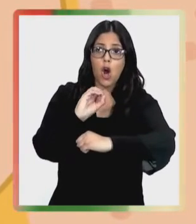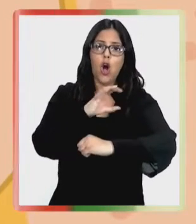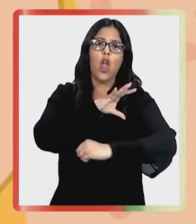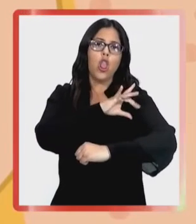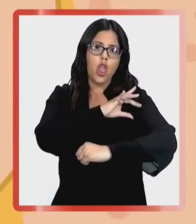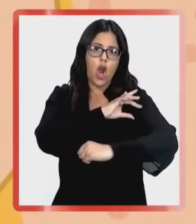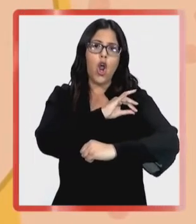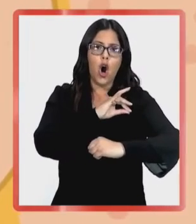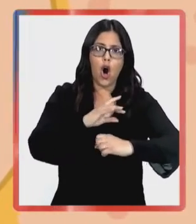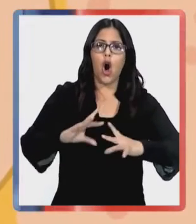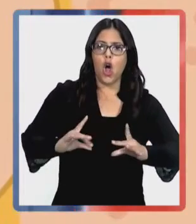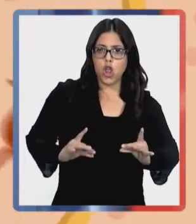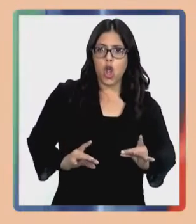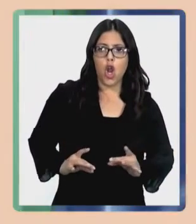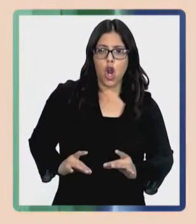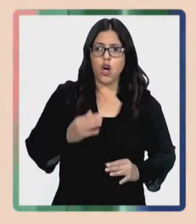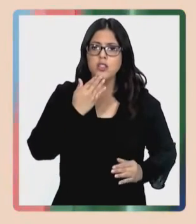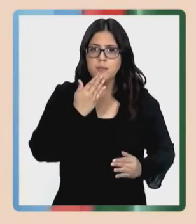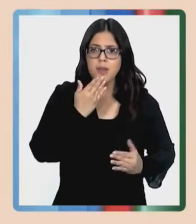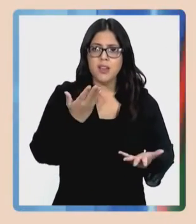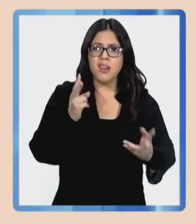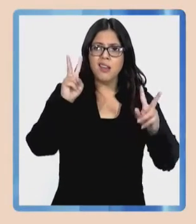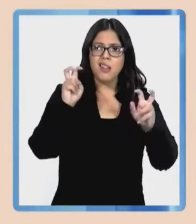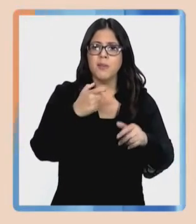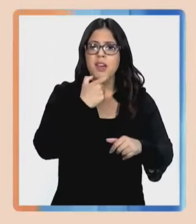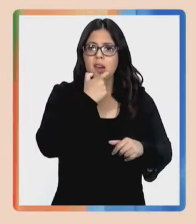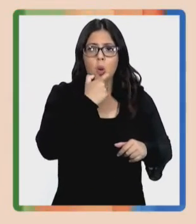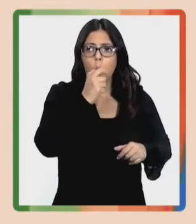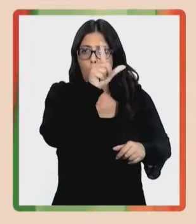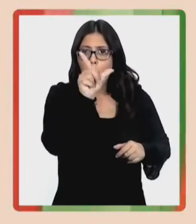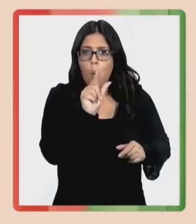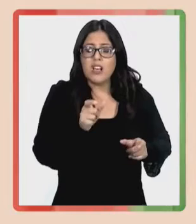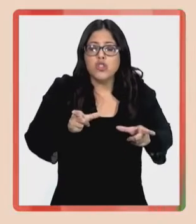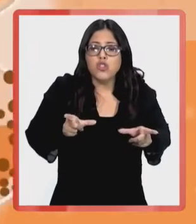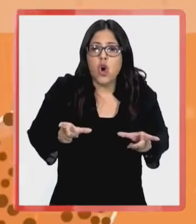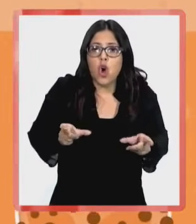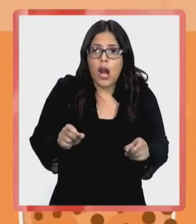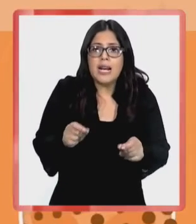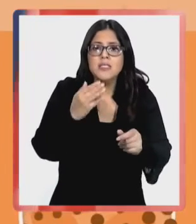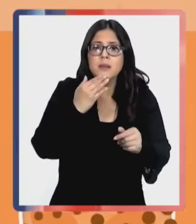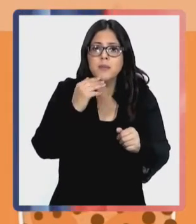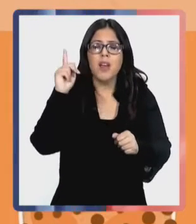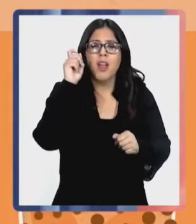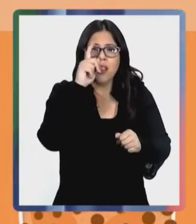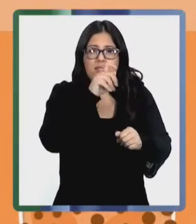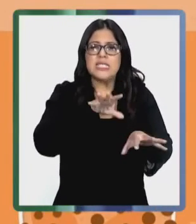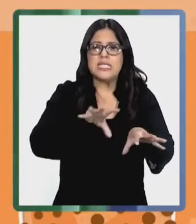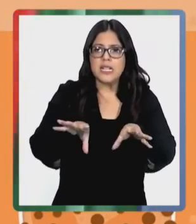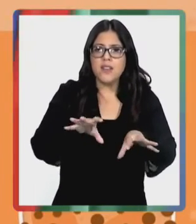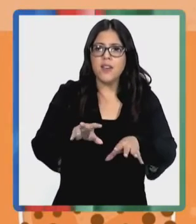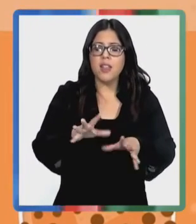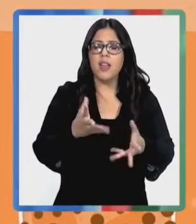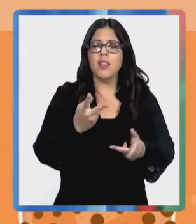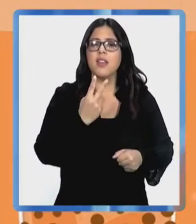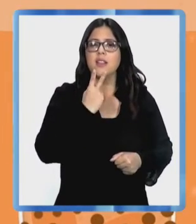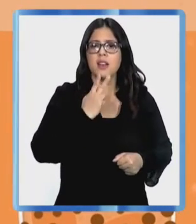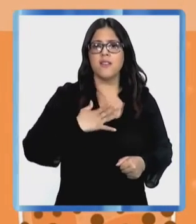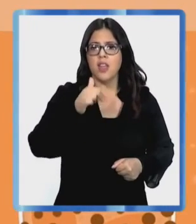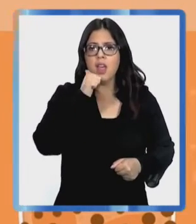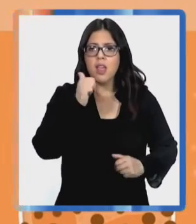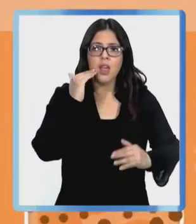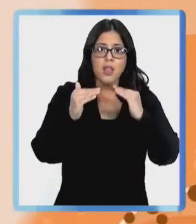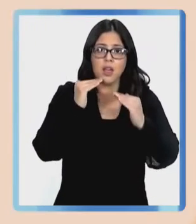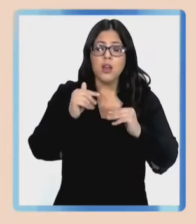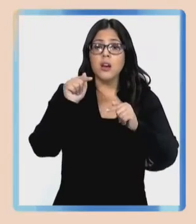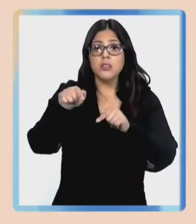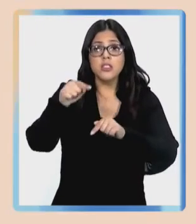dolor en las extremidades, en general en los cánceres óseos, que también dificultan la actividad diaria del niño. En general, si tú lo